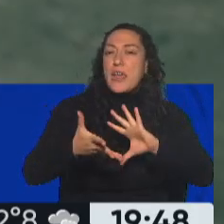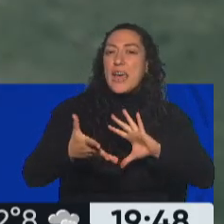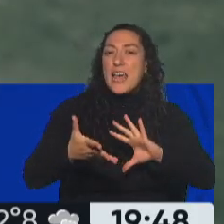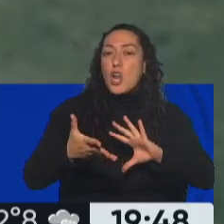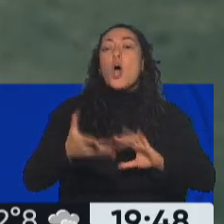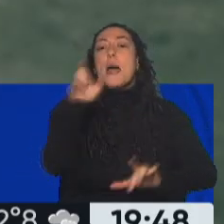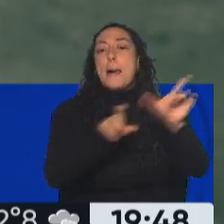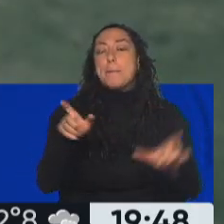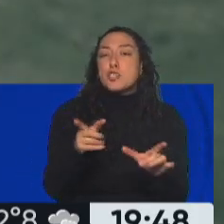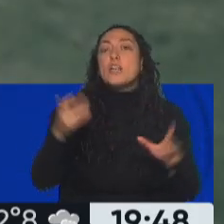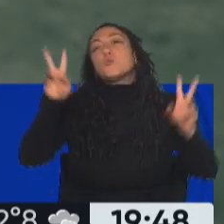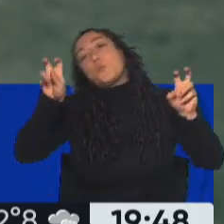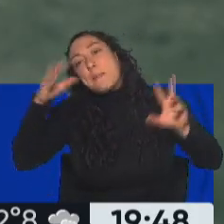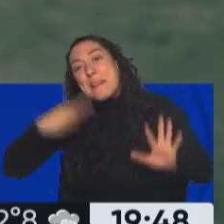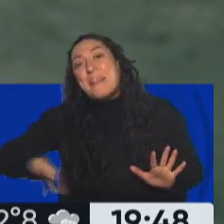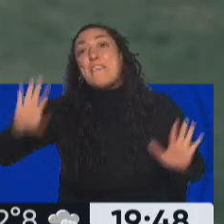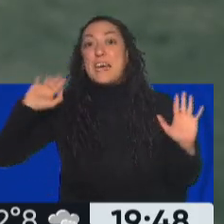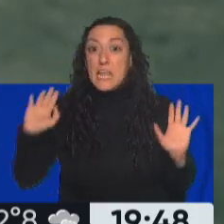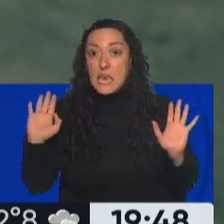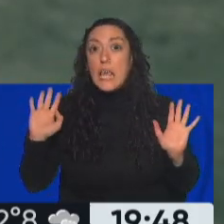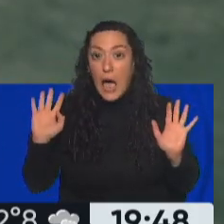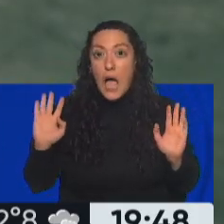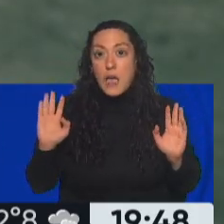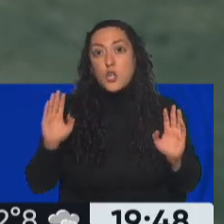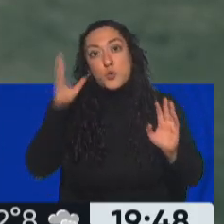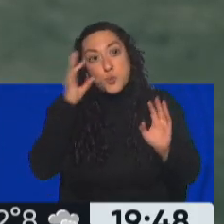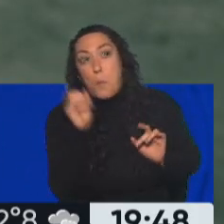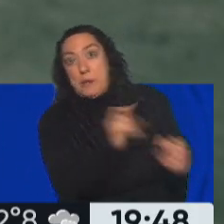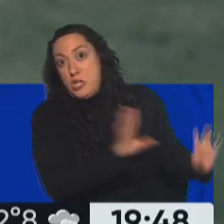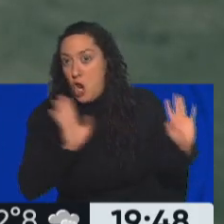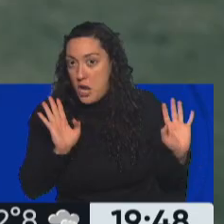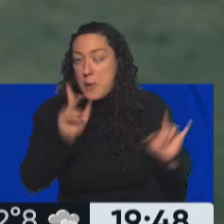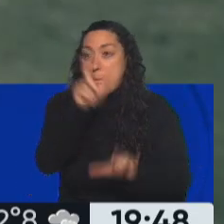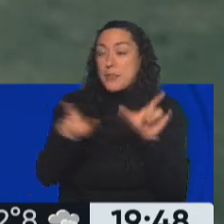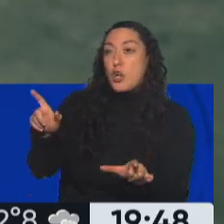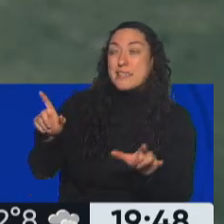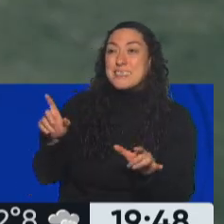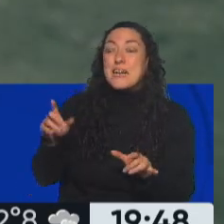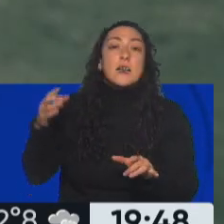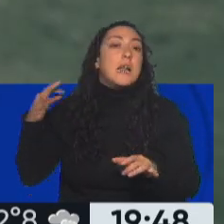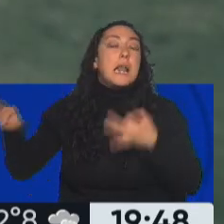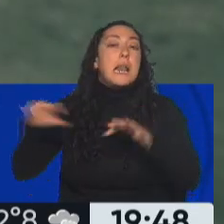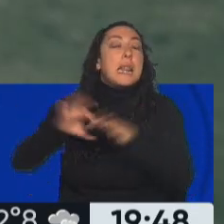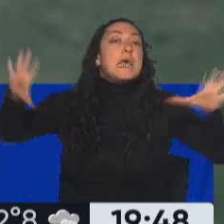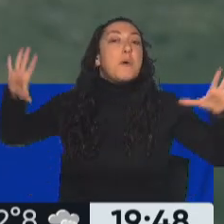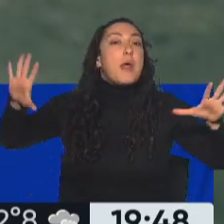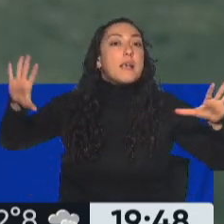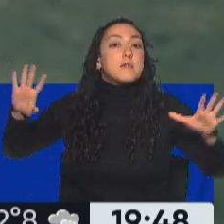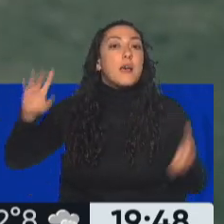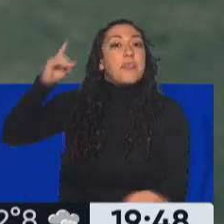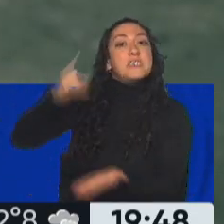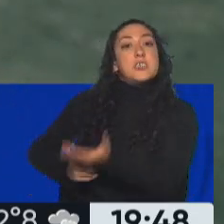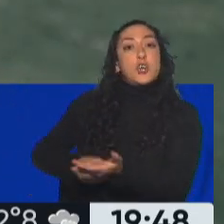ser humano debería hacer, según ellos, y cuando los individuos libremente actúan de otra manera, no tienen mejor solución